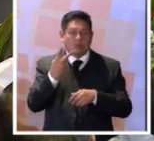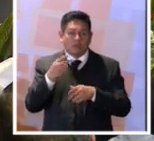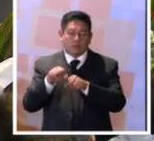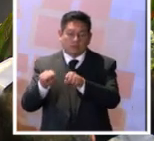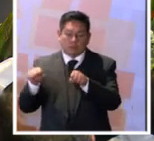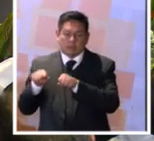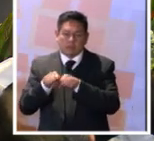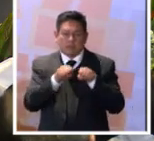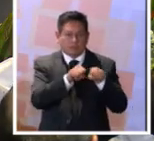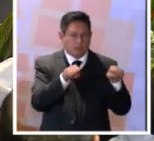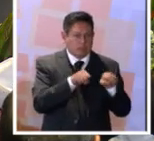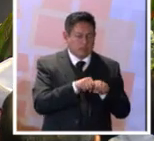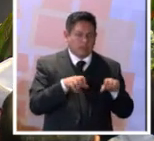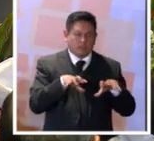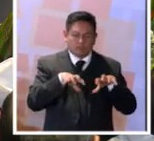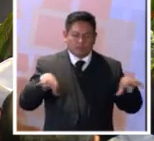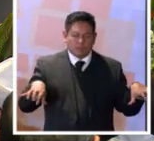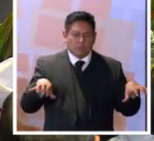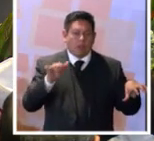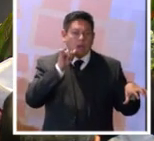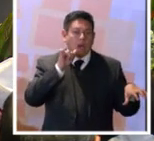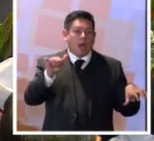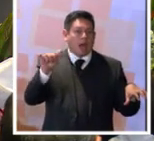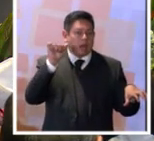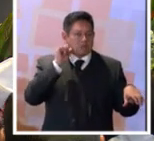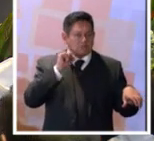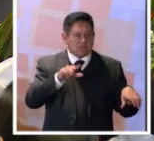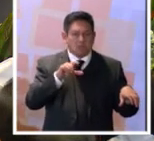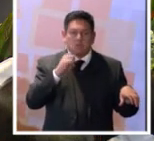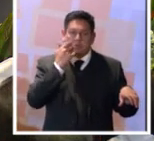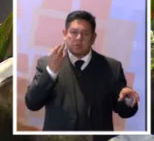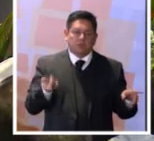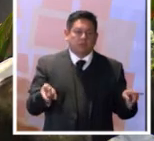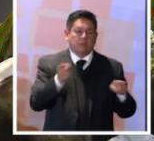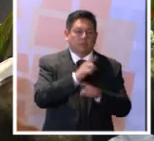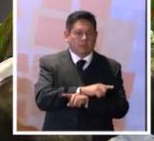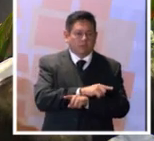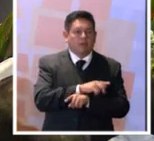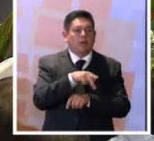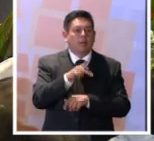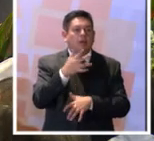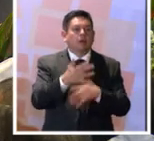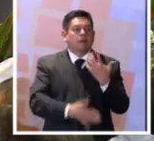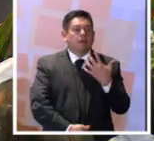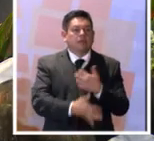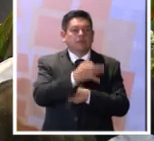como estábamos ayer o si quieren intercalados. Pero necesitamos regresar en